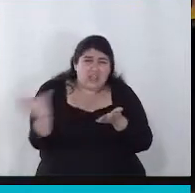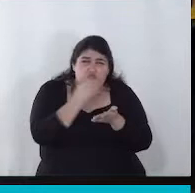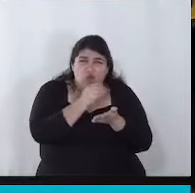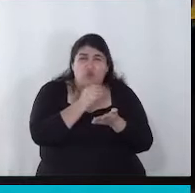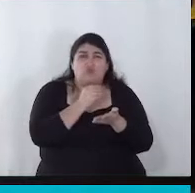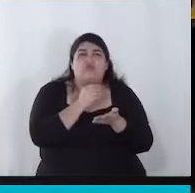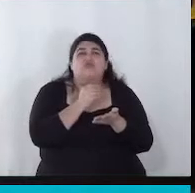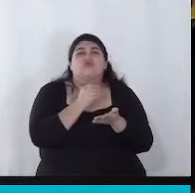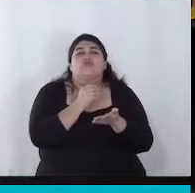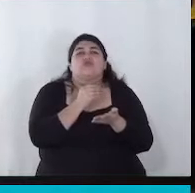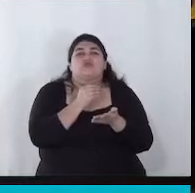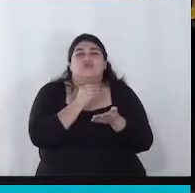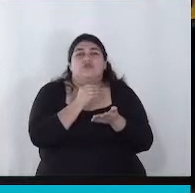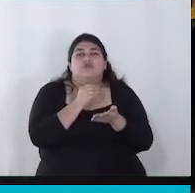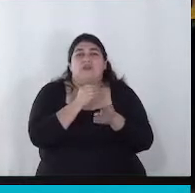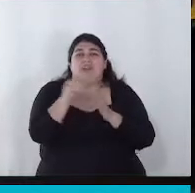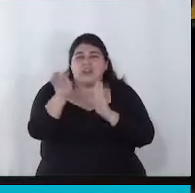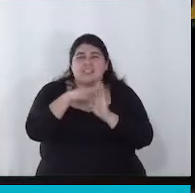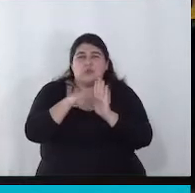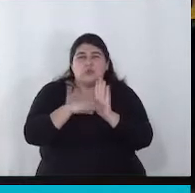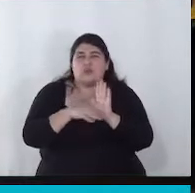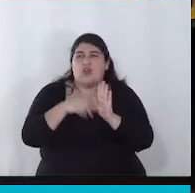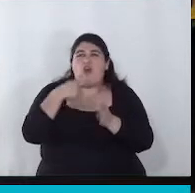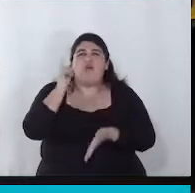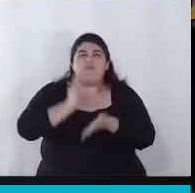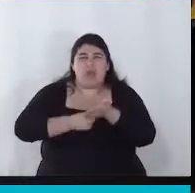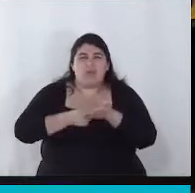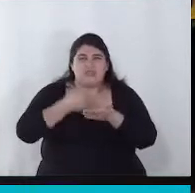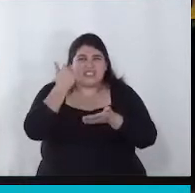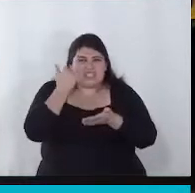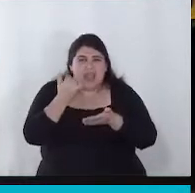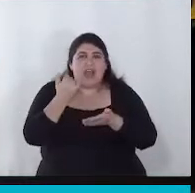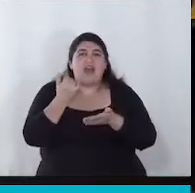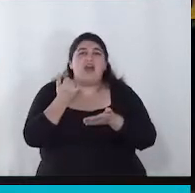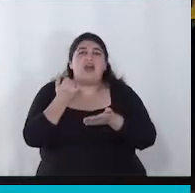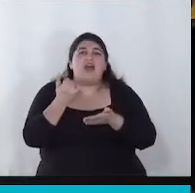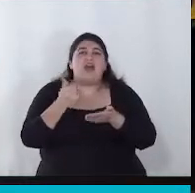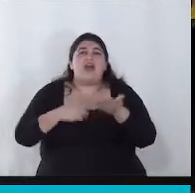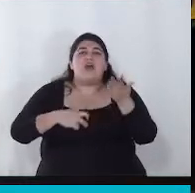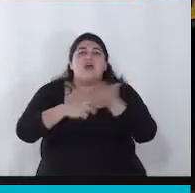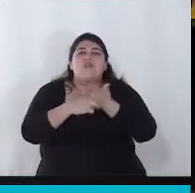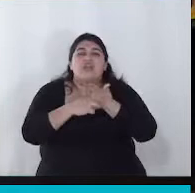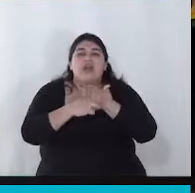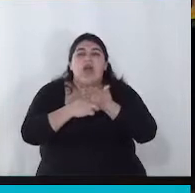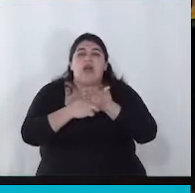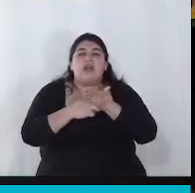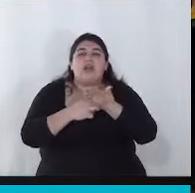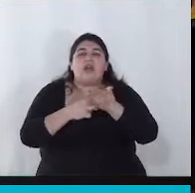tienen establecidos legalmente quienes son los fiscales del juicio